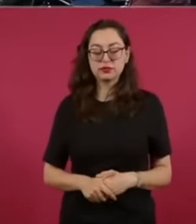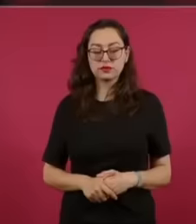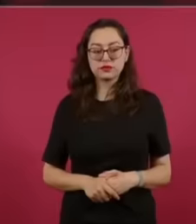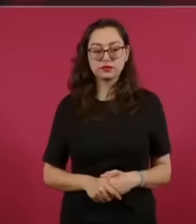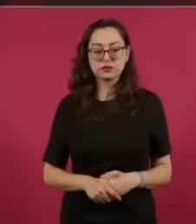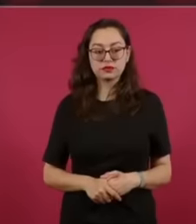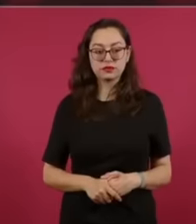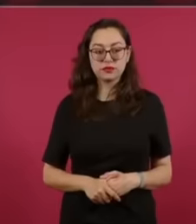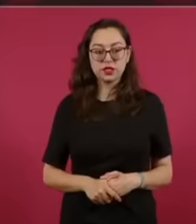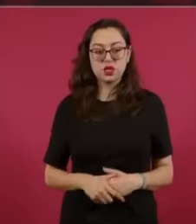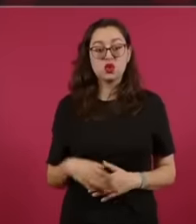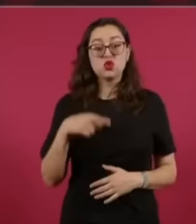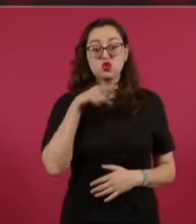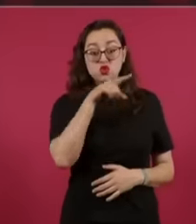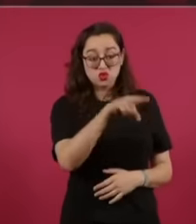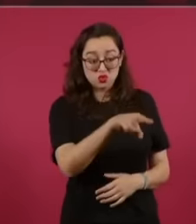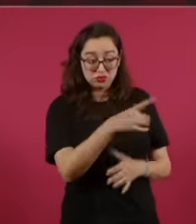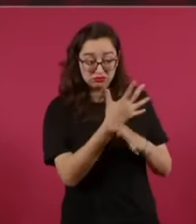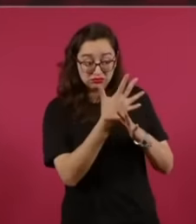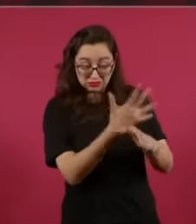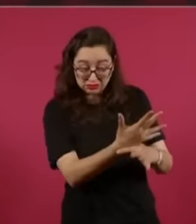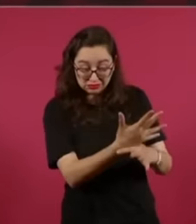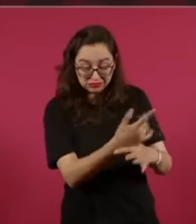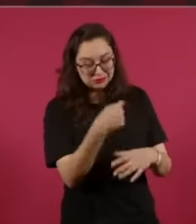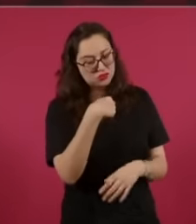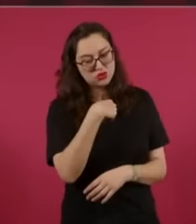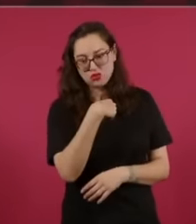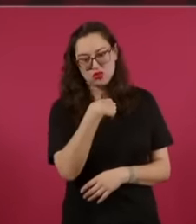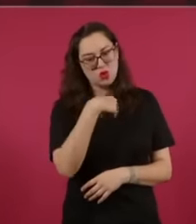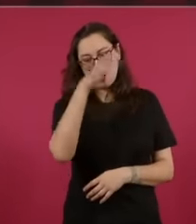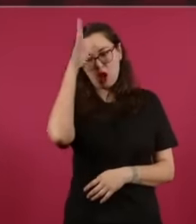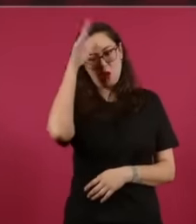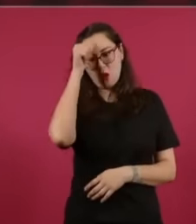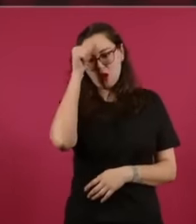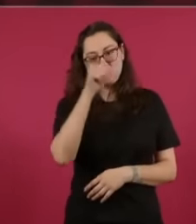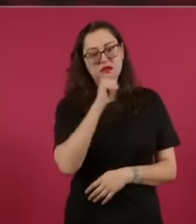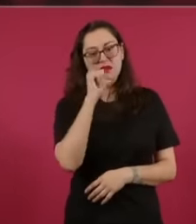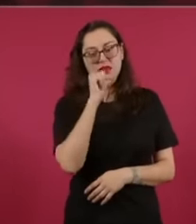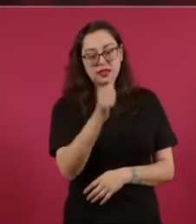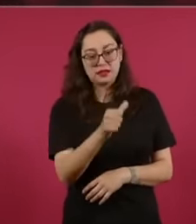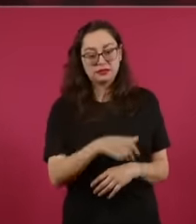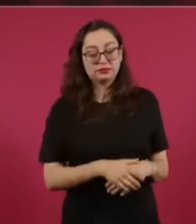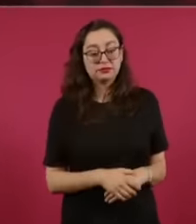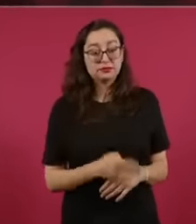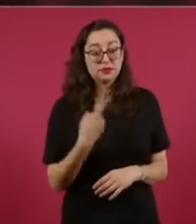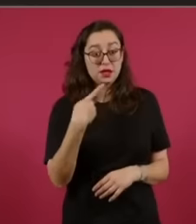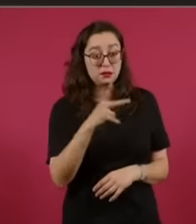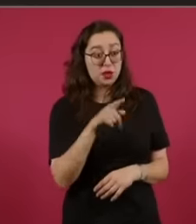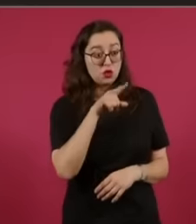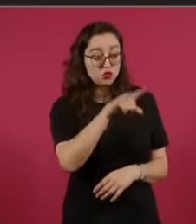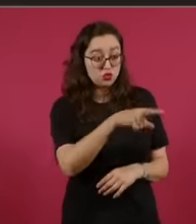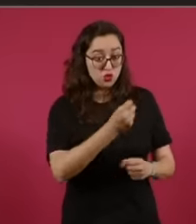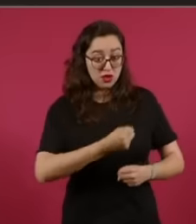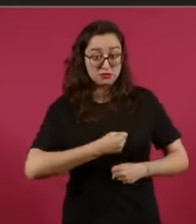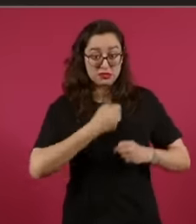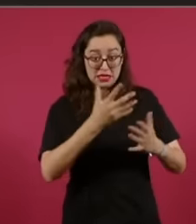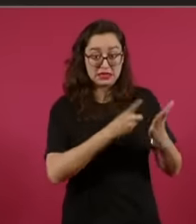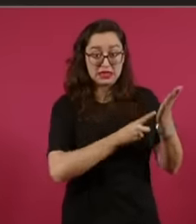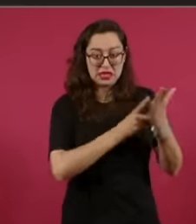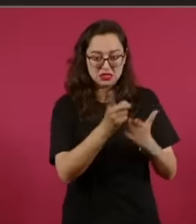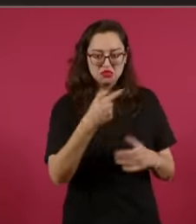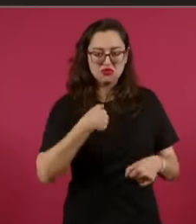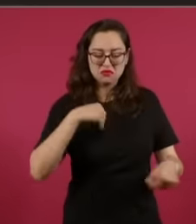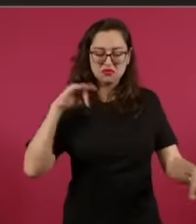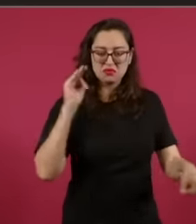No estoy de acuerdo con lo que dices, pero defenderé con mi vida tu derecho a expresarlo,